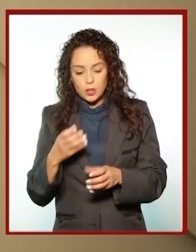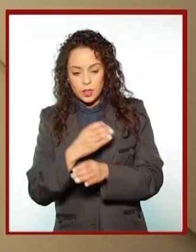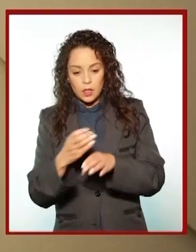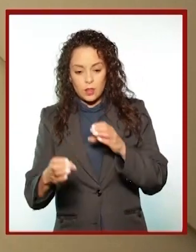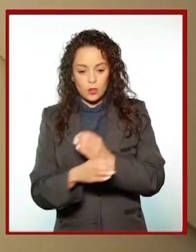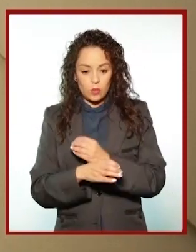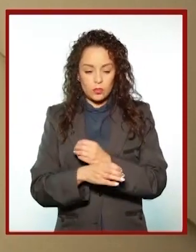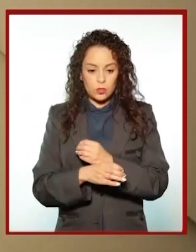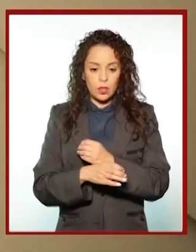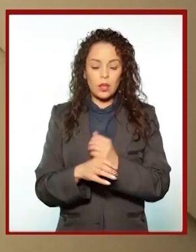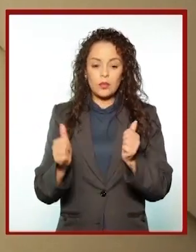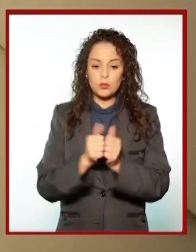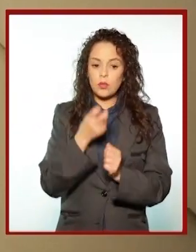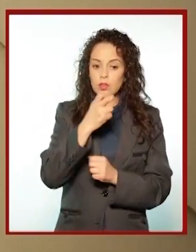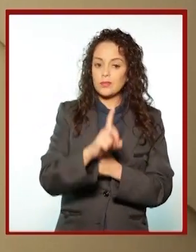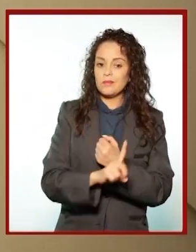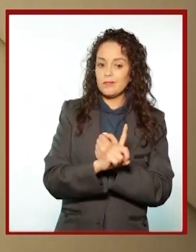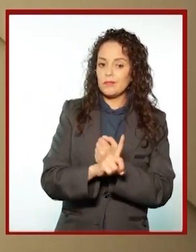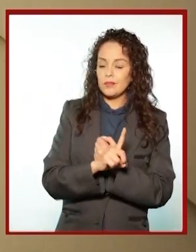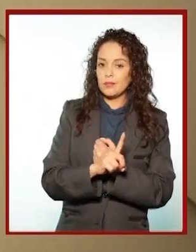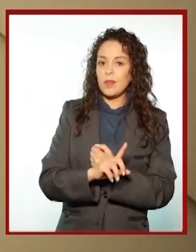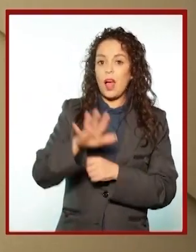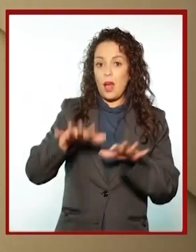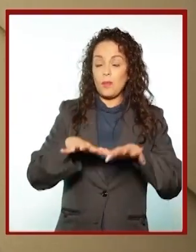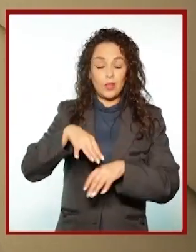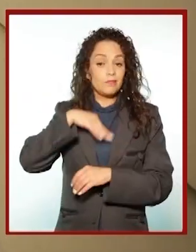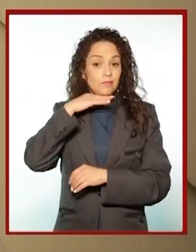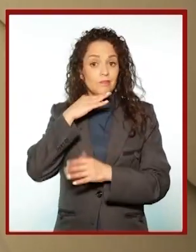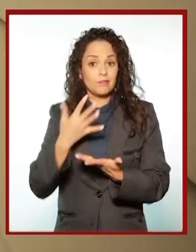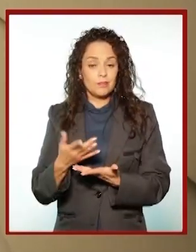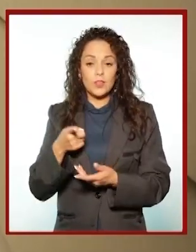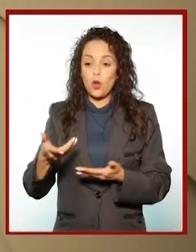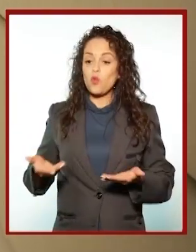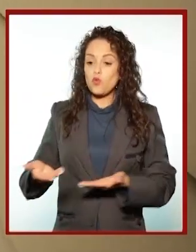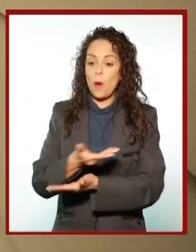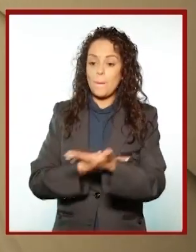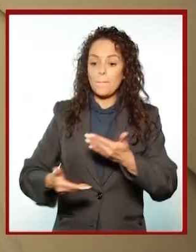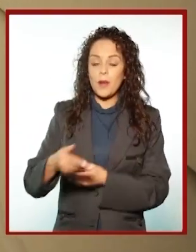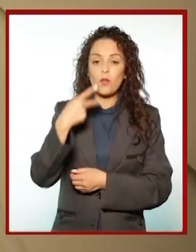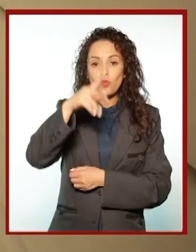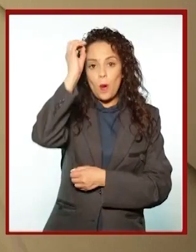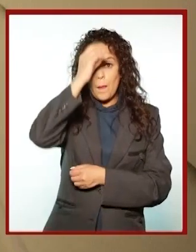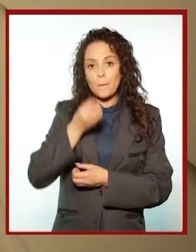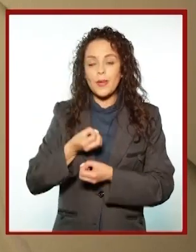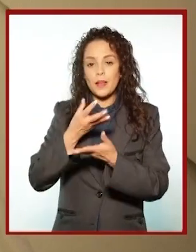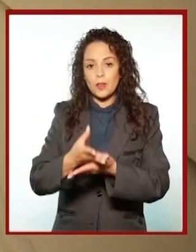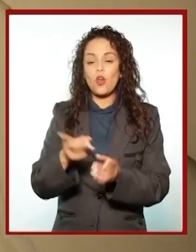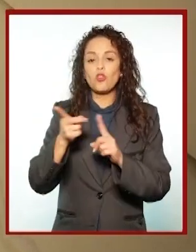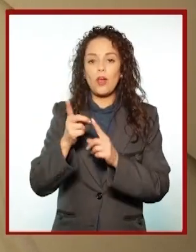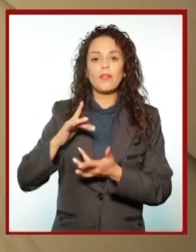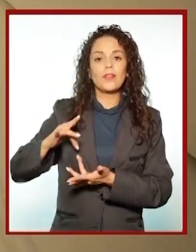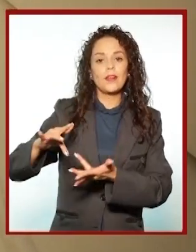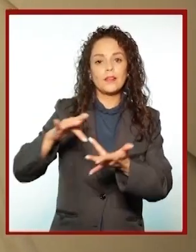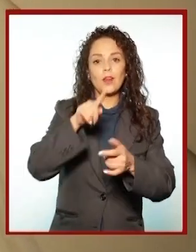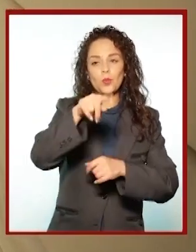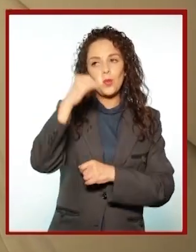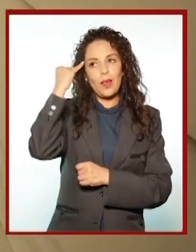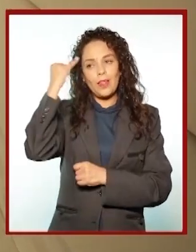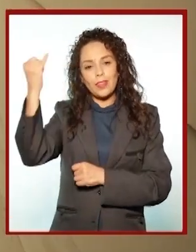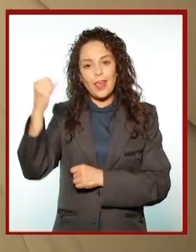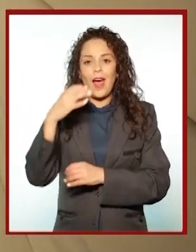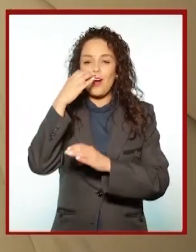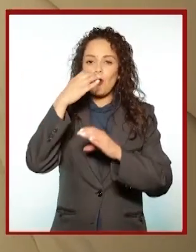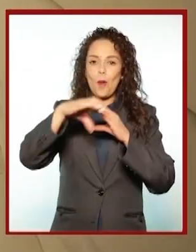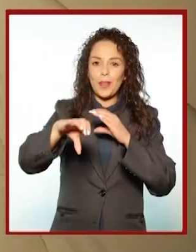actitudes, comportamientos y acciones frente a esta problemática. Compartan en nuestras redes sociales sus opiniones, ideas y